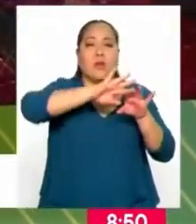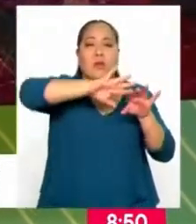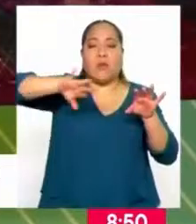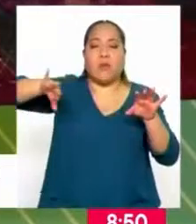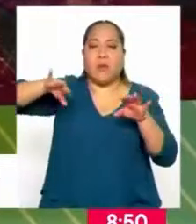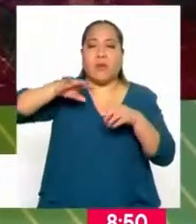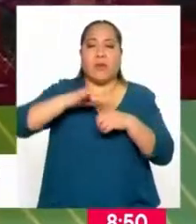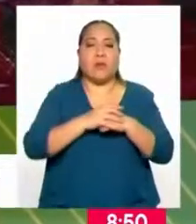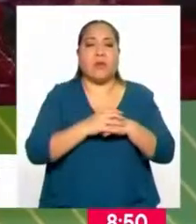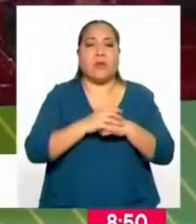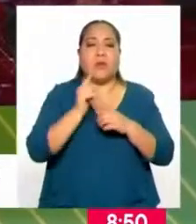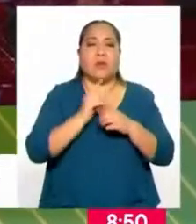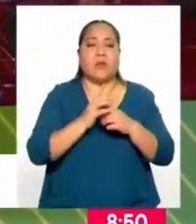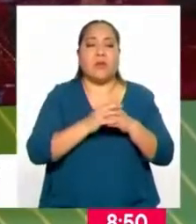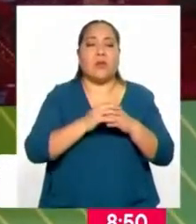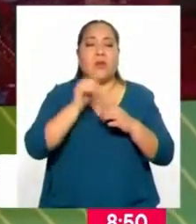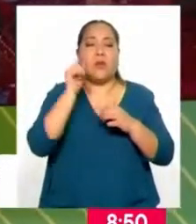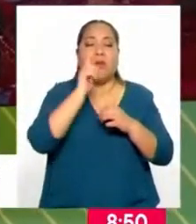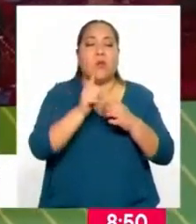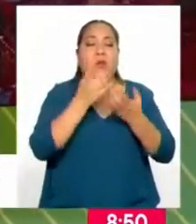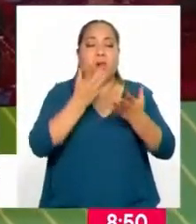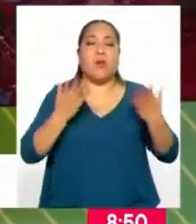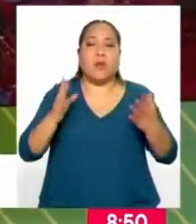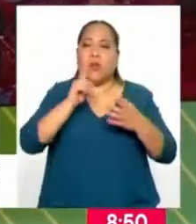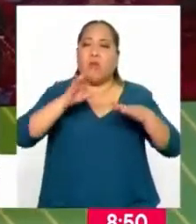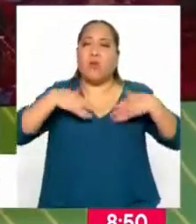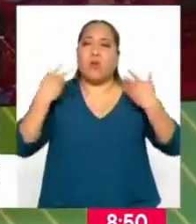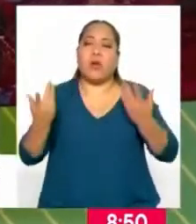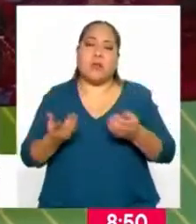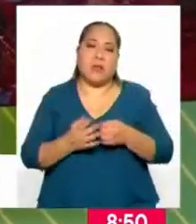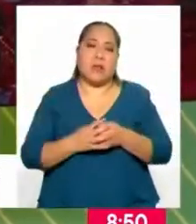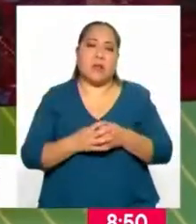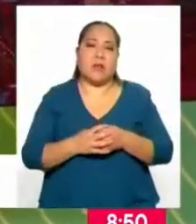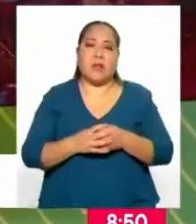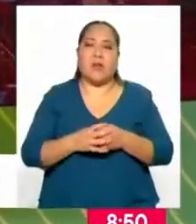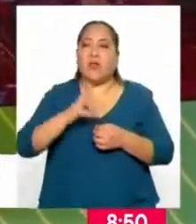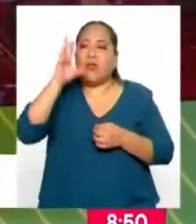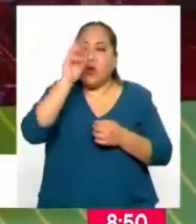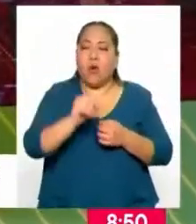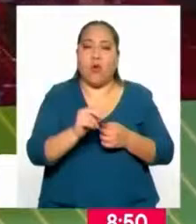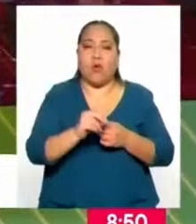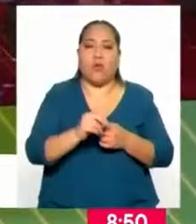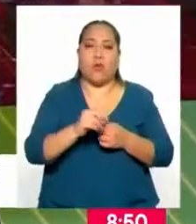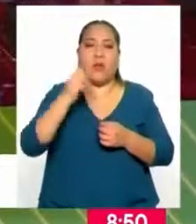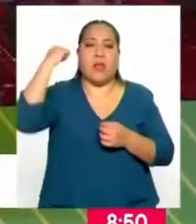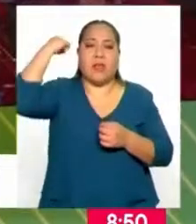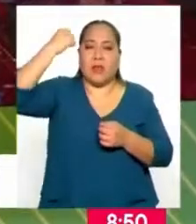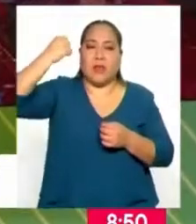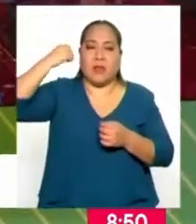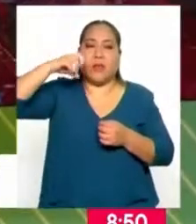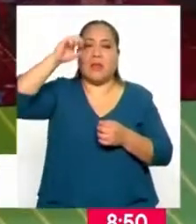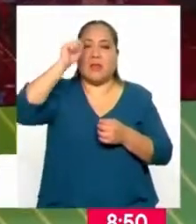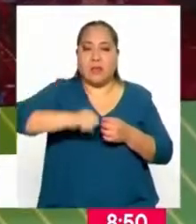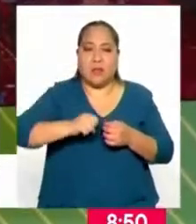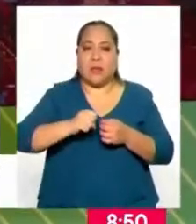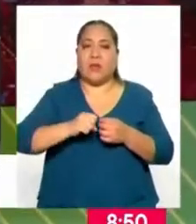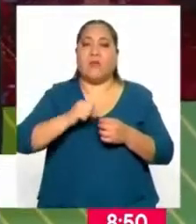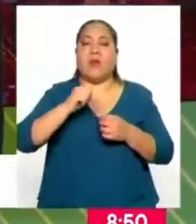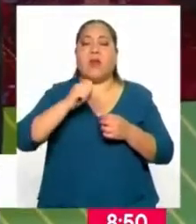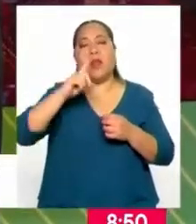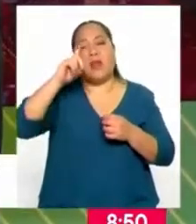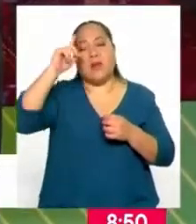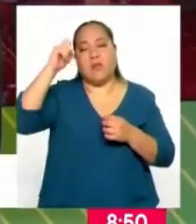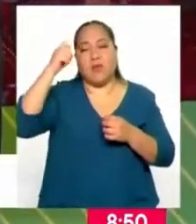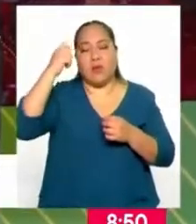cargo. Eso no puede generarse. O sea, una cosa no puede ser, puede ser no para el derecho y sí para la política.